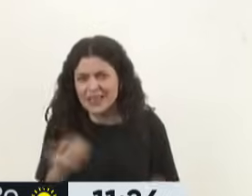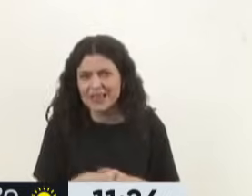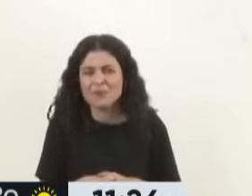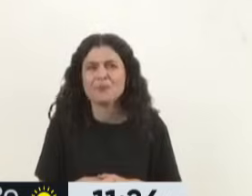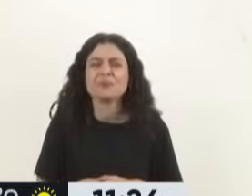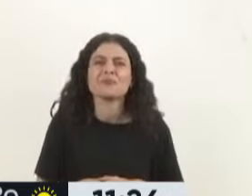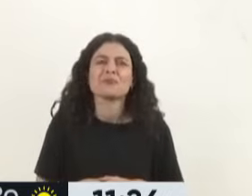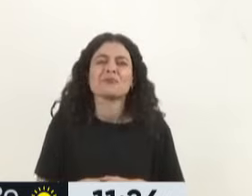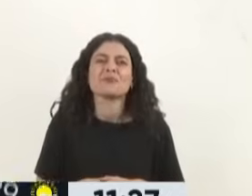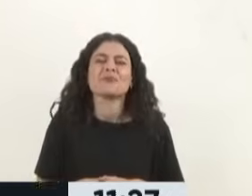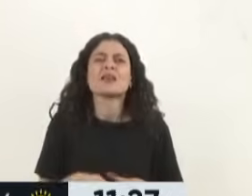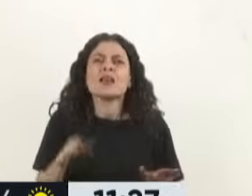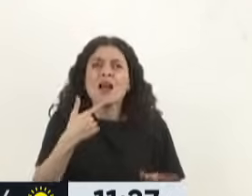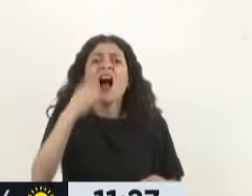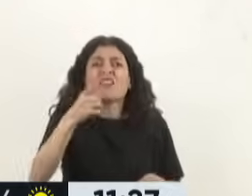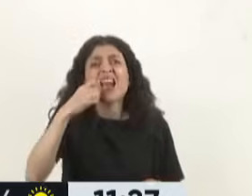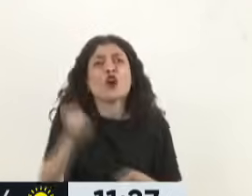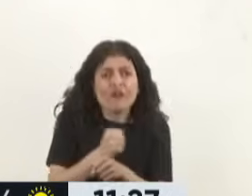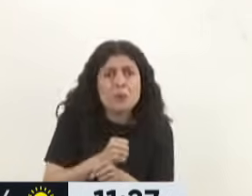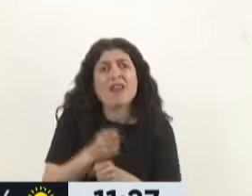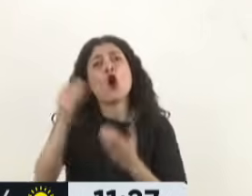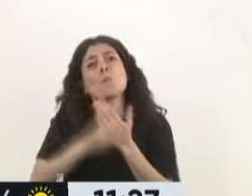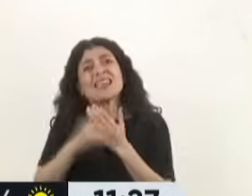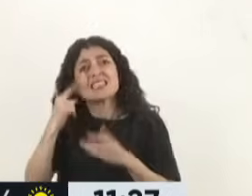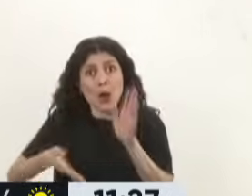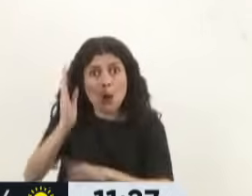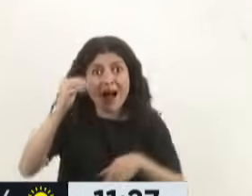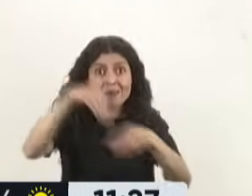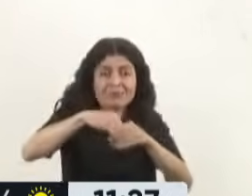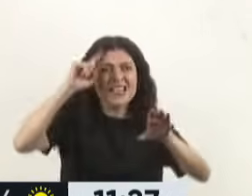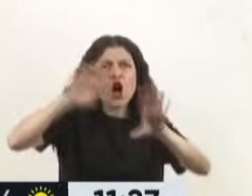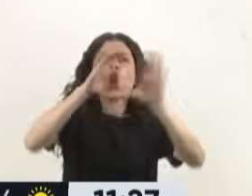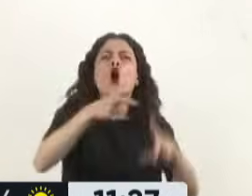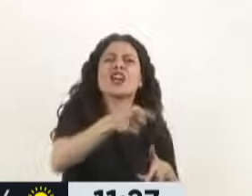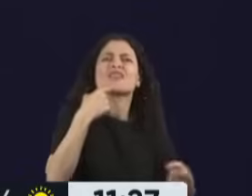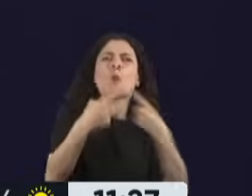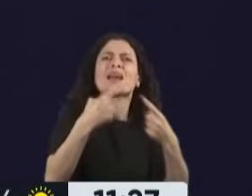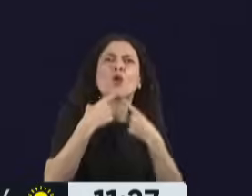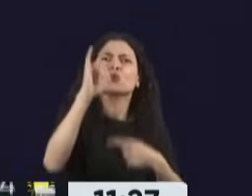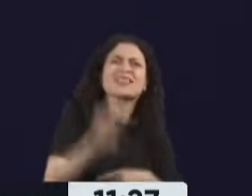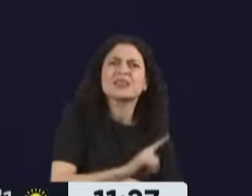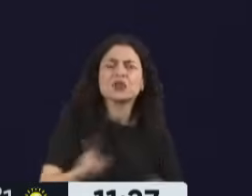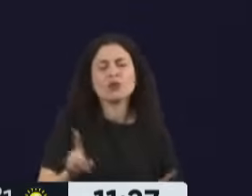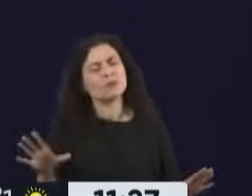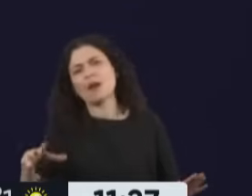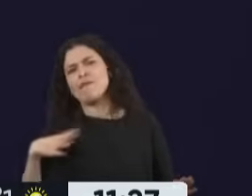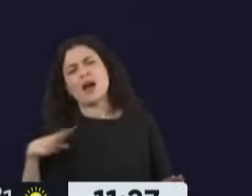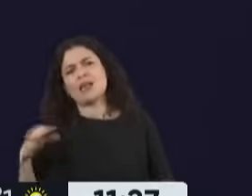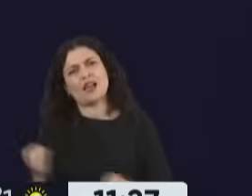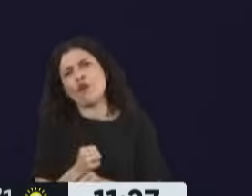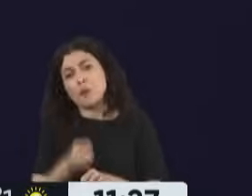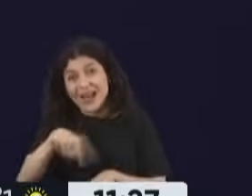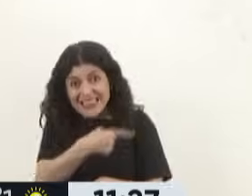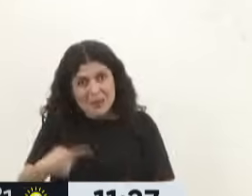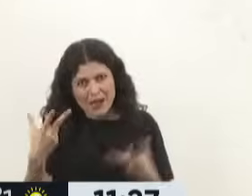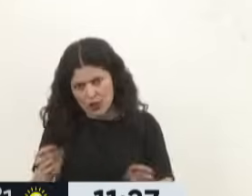si va a ir al Congreso sí o no. La otra pregunta, que la tenía como hace 2 semanas. No lo tiene definido todavía si va a ir al Congreso. No esta semana, ¿no?